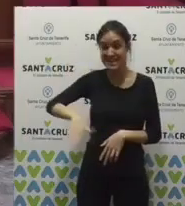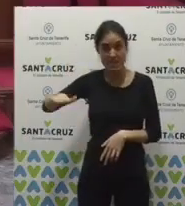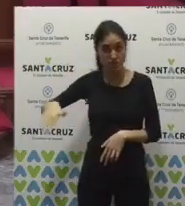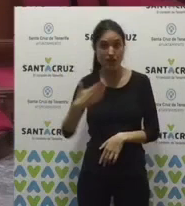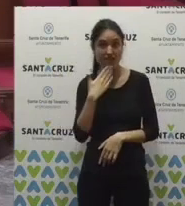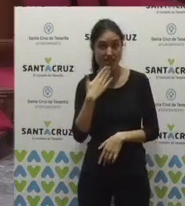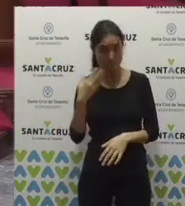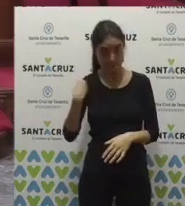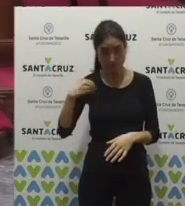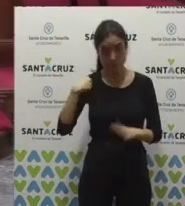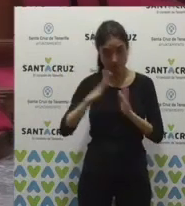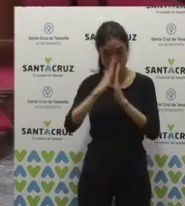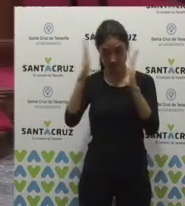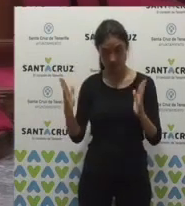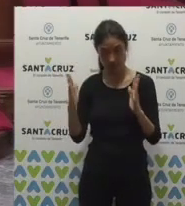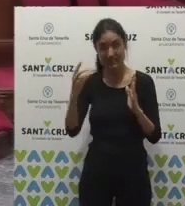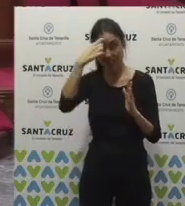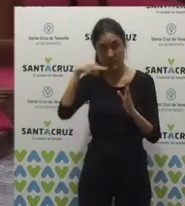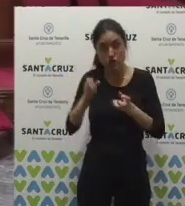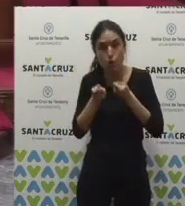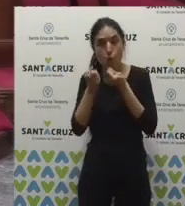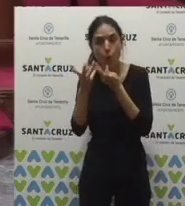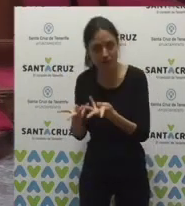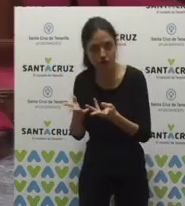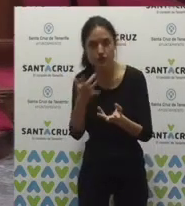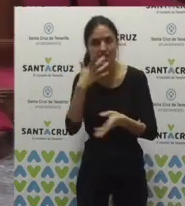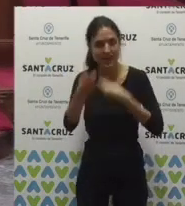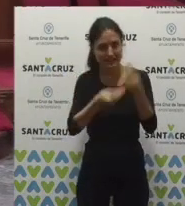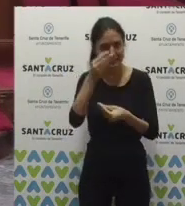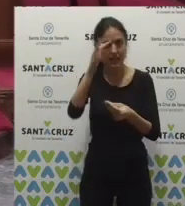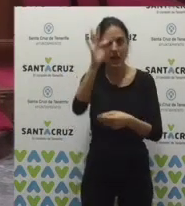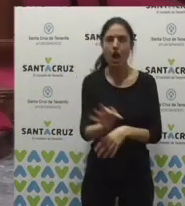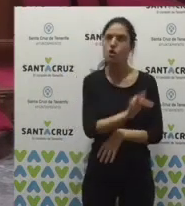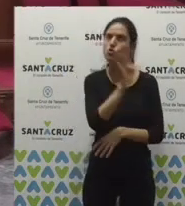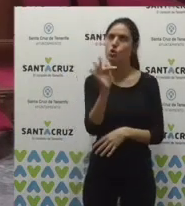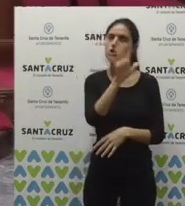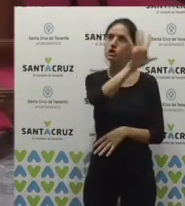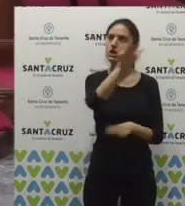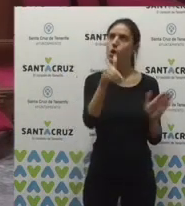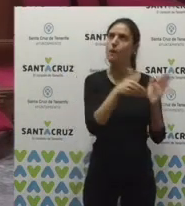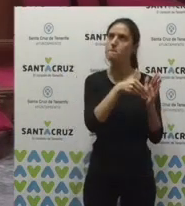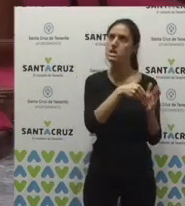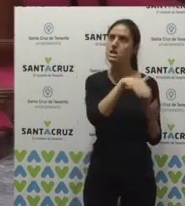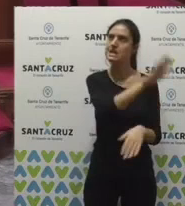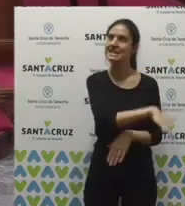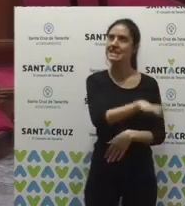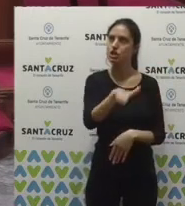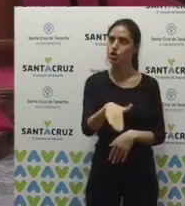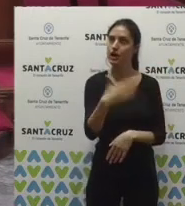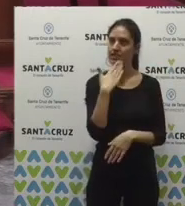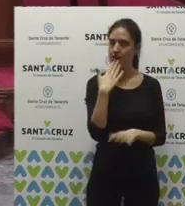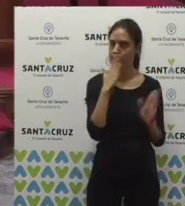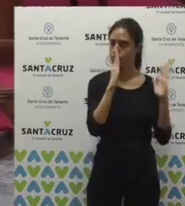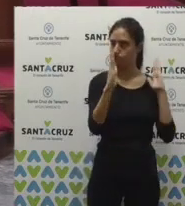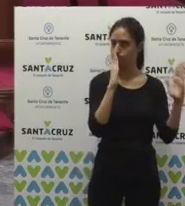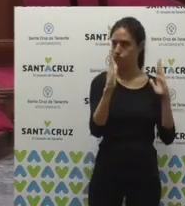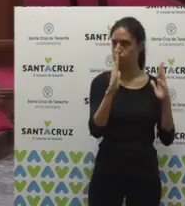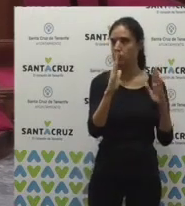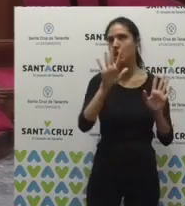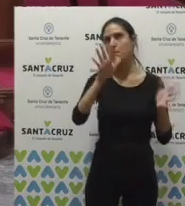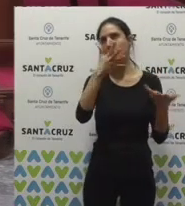edad si hacemos el cálculo 50 mil 55 mil niños comprendidos en esa edad a razón de